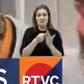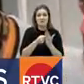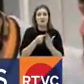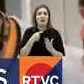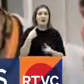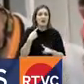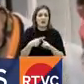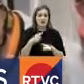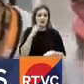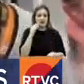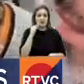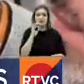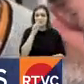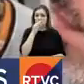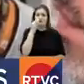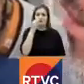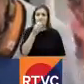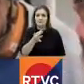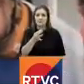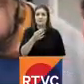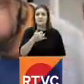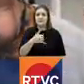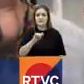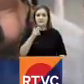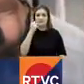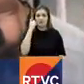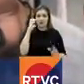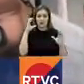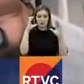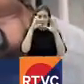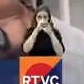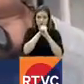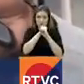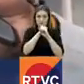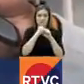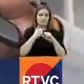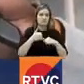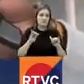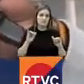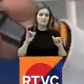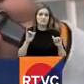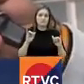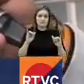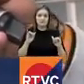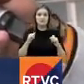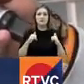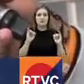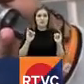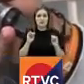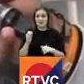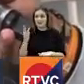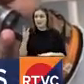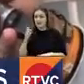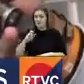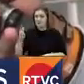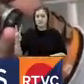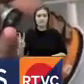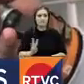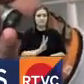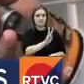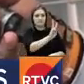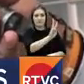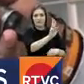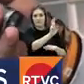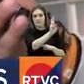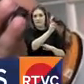Sí, esa denuncia ya se recepcionó anoche, efectivamente. Ya se puso a disposición de un fiscal de la